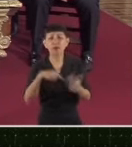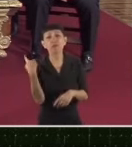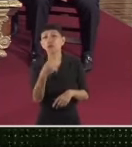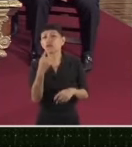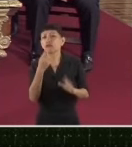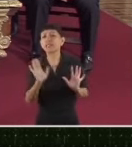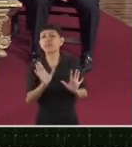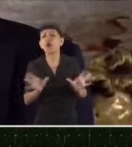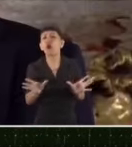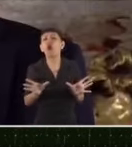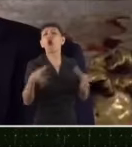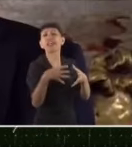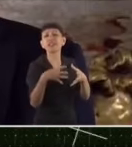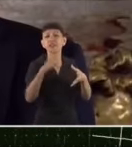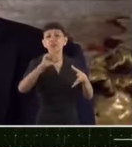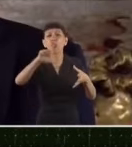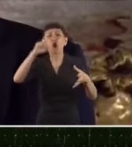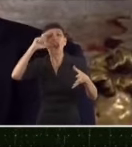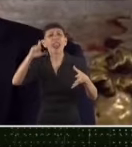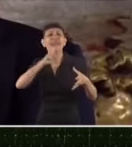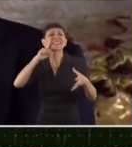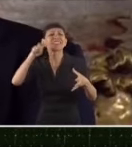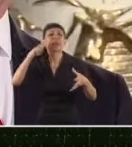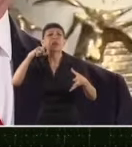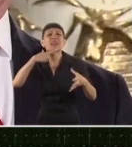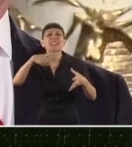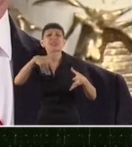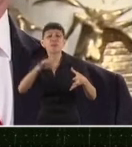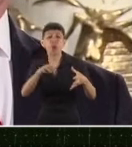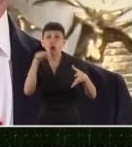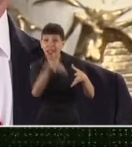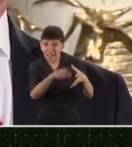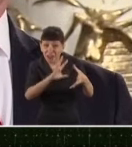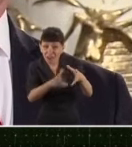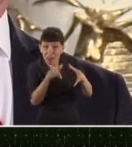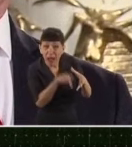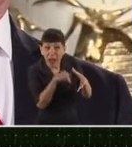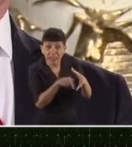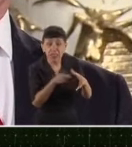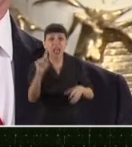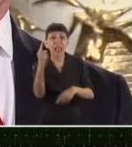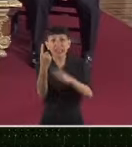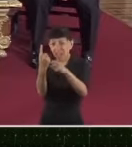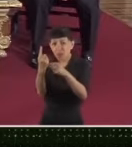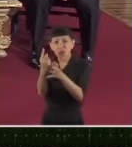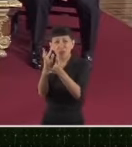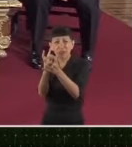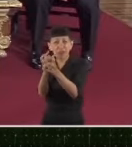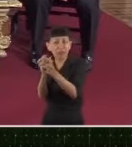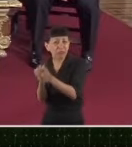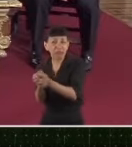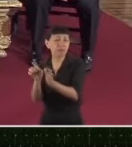ley. Sí podemos ver que ayer, con el proyecto de ley ómnibus de reforma del